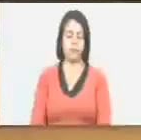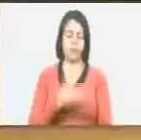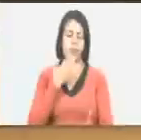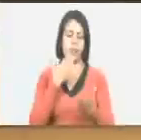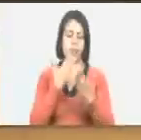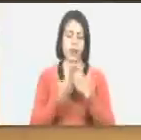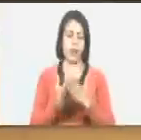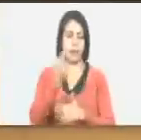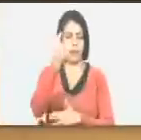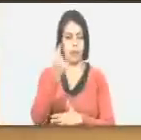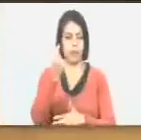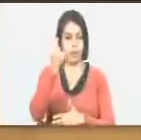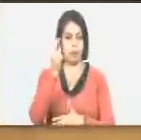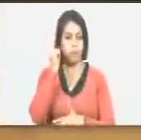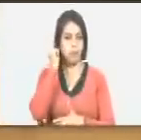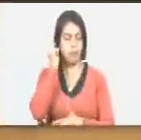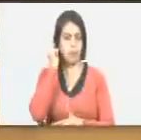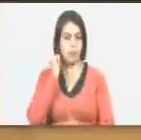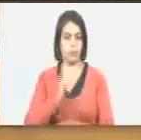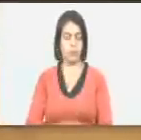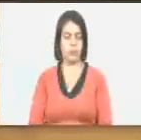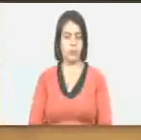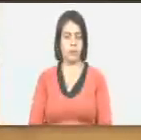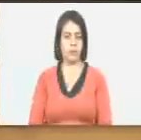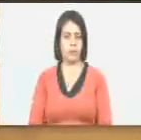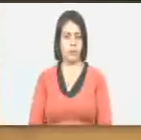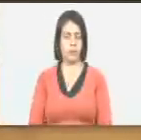Gracias, diputada.